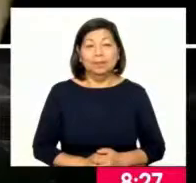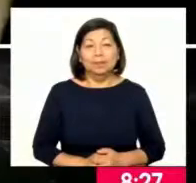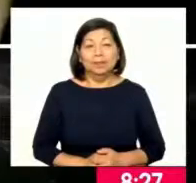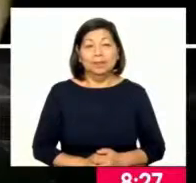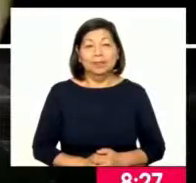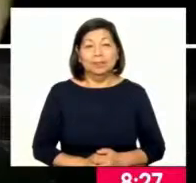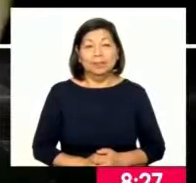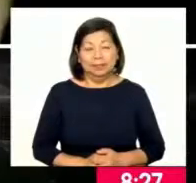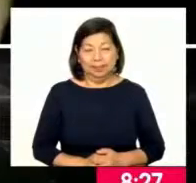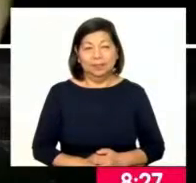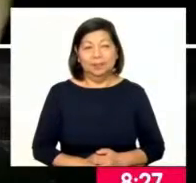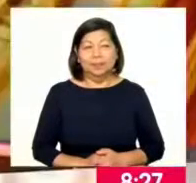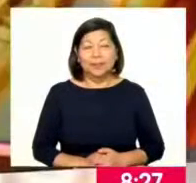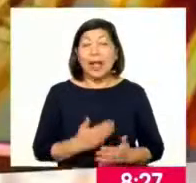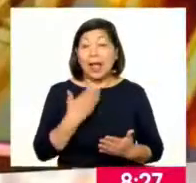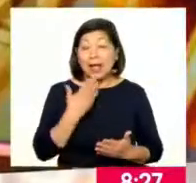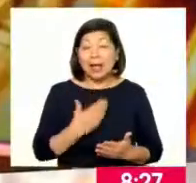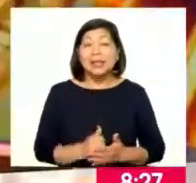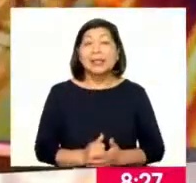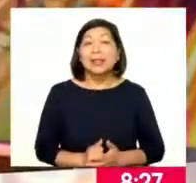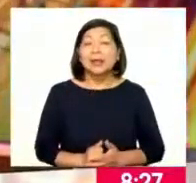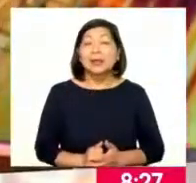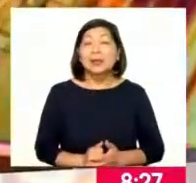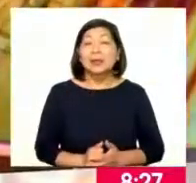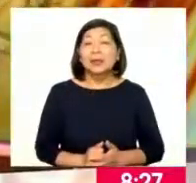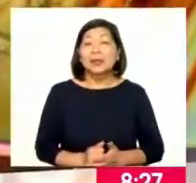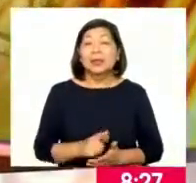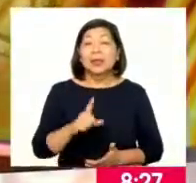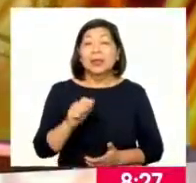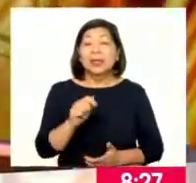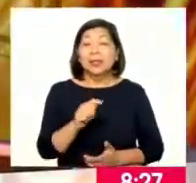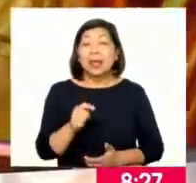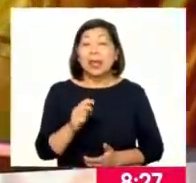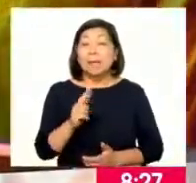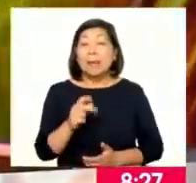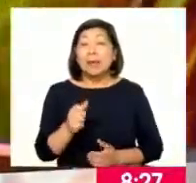Gracias. Muchas gracias. Estuvo con nosotros Lisset Vázquez, adjunta para el medio.